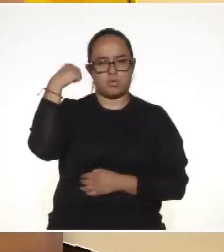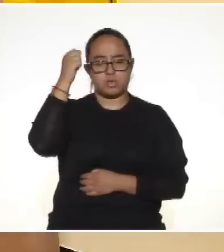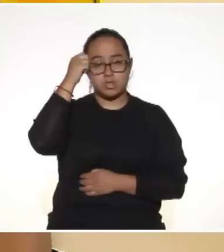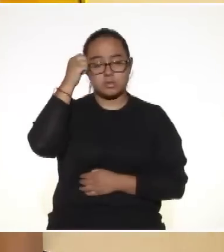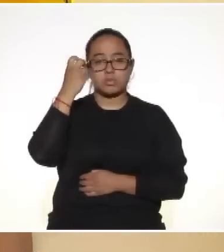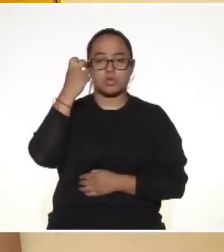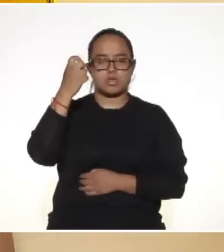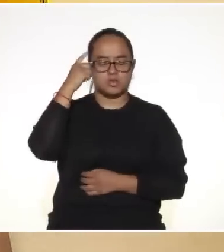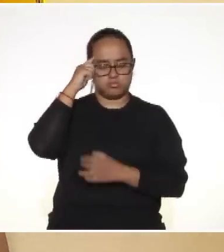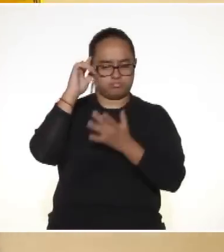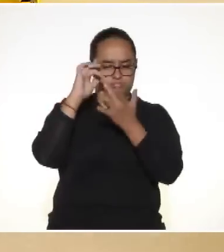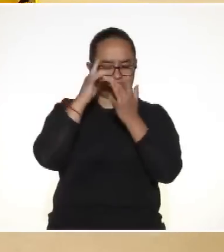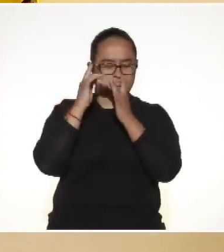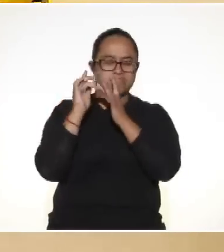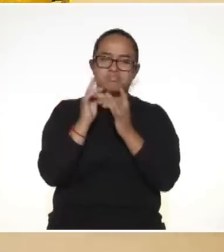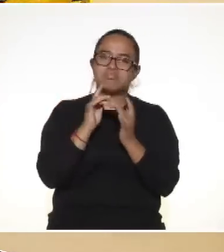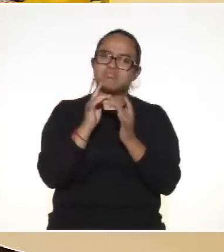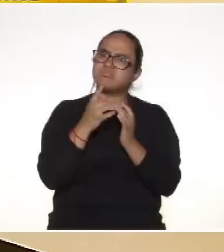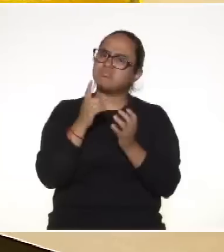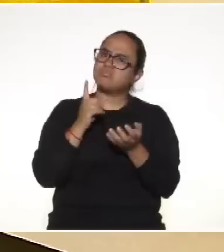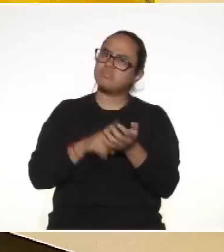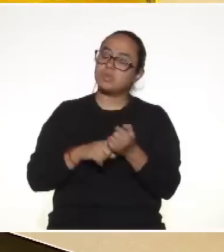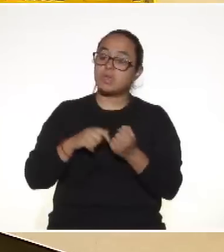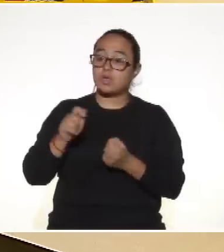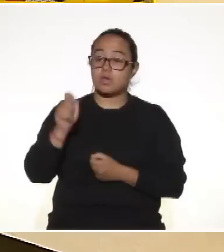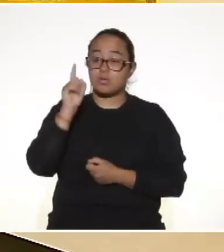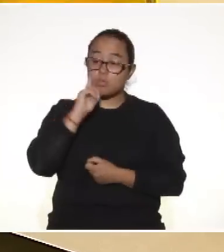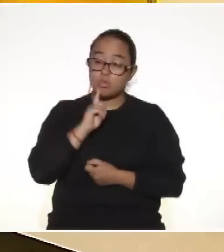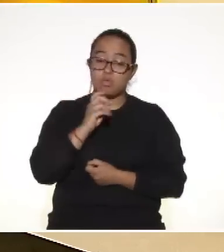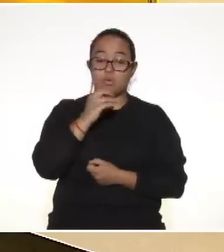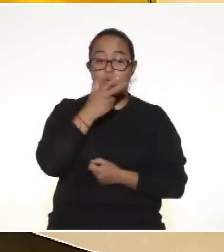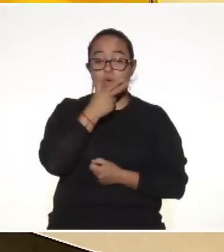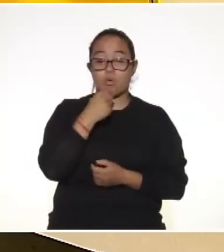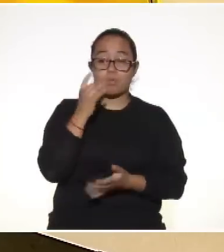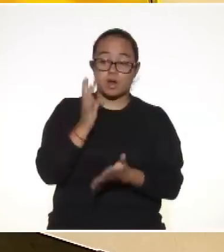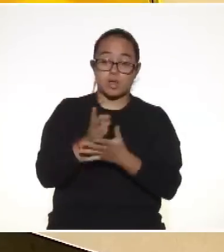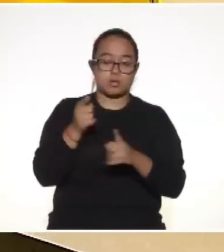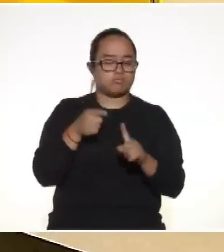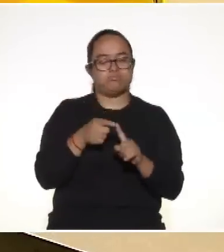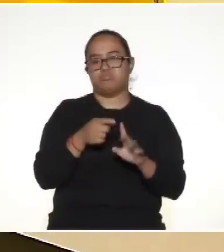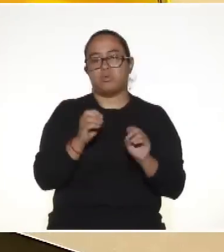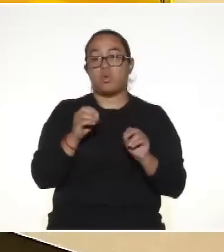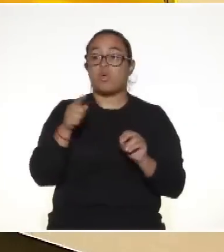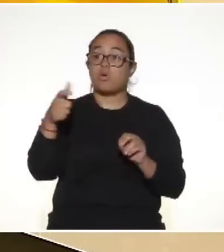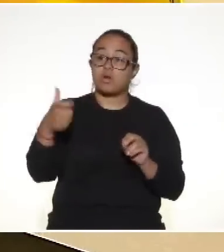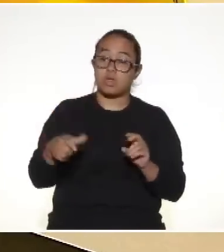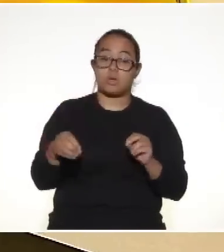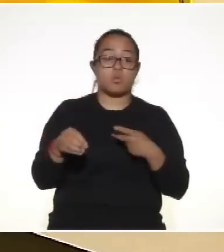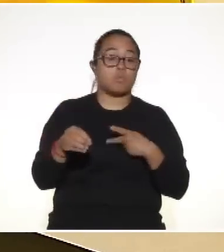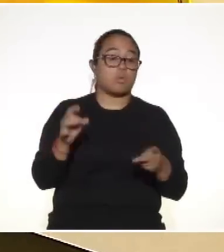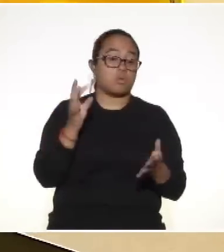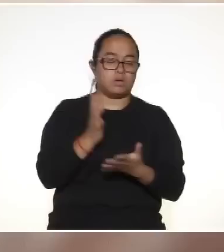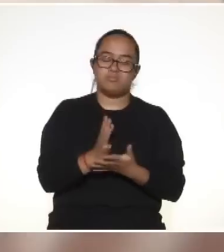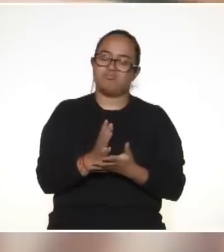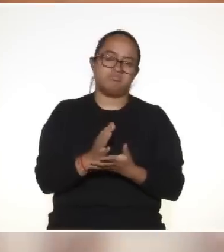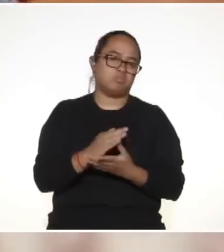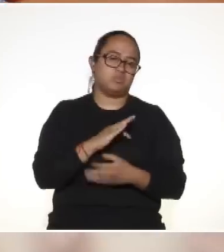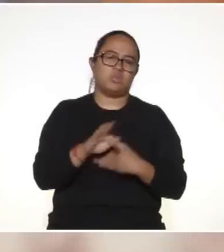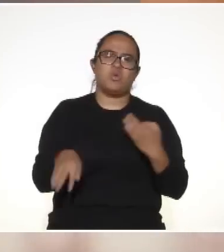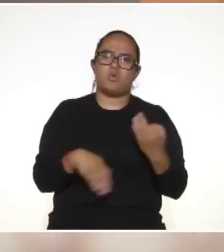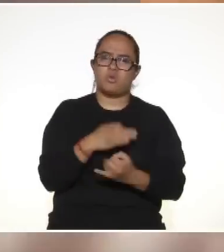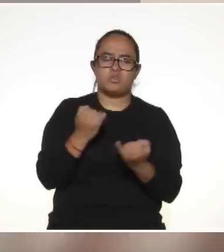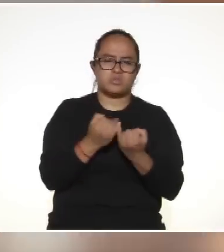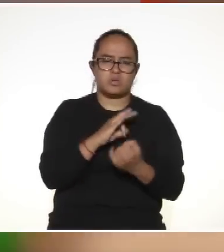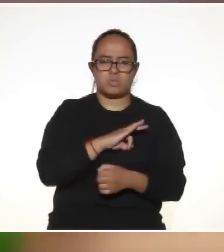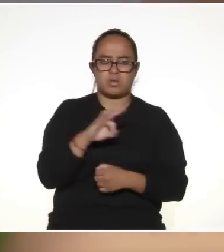afección neurológica que no conoce género ni condición social. La Organización Mundial de la Salud estima